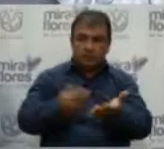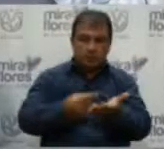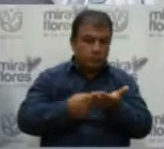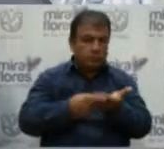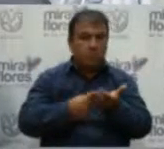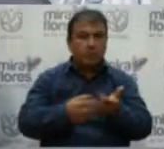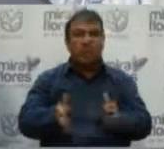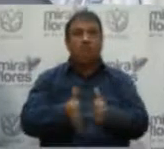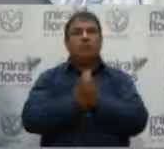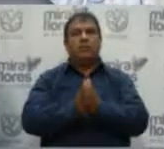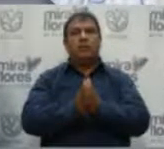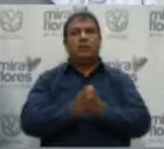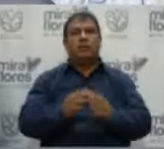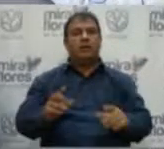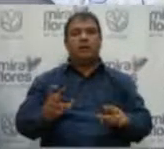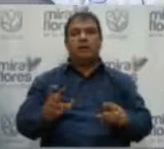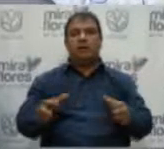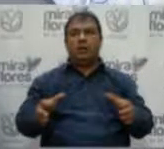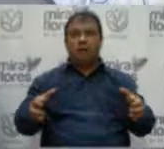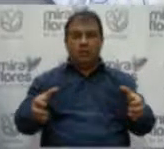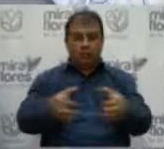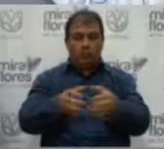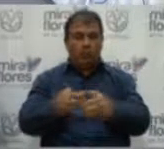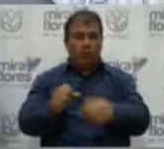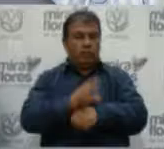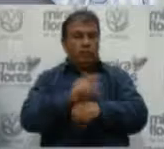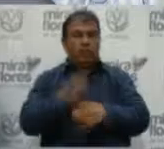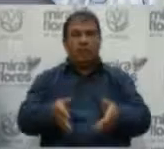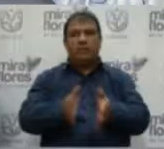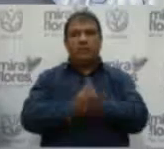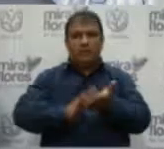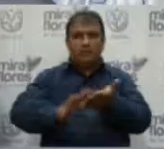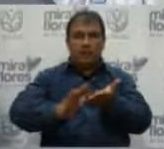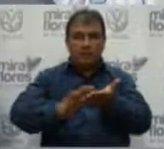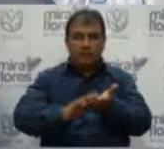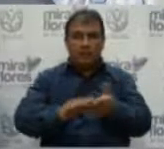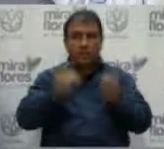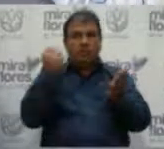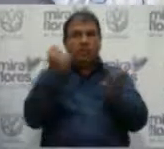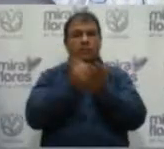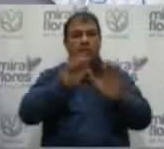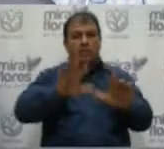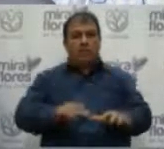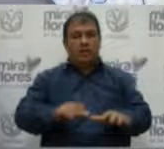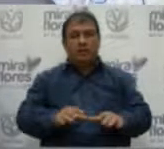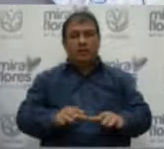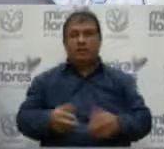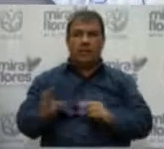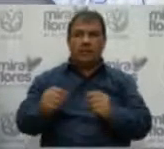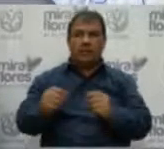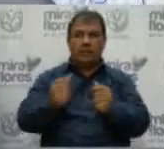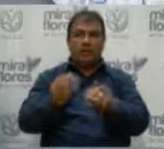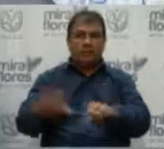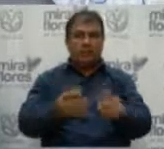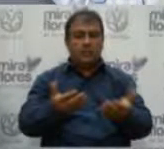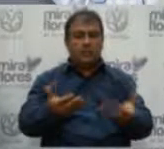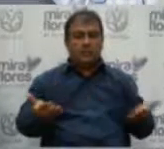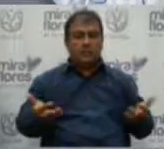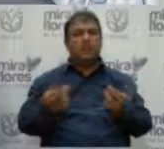a pedir a los miembros del Consejo que se sirvan a exonerar de la aprobación del acta para la ejecución inmediata de los acuerdos tomados esta